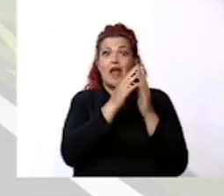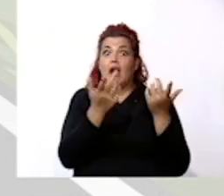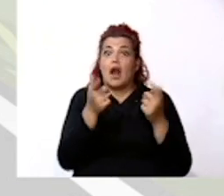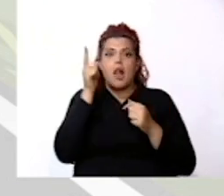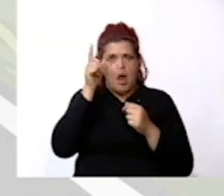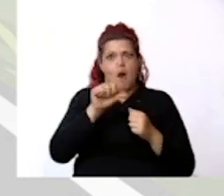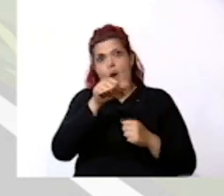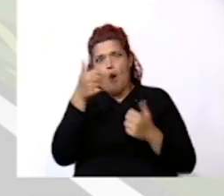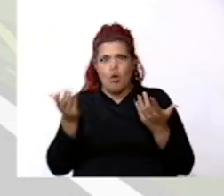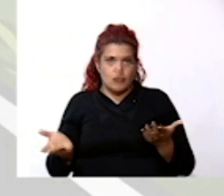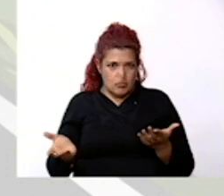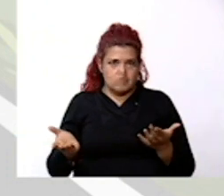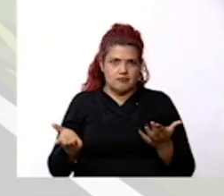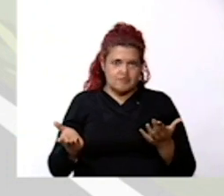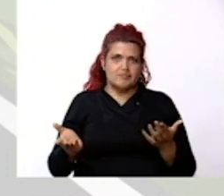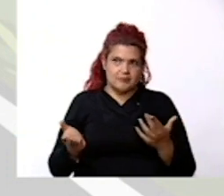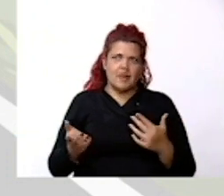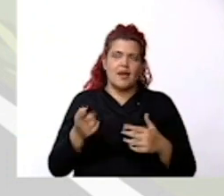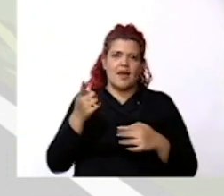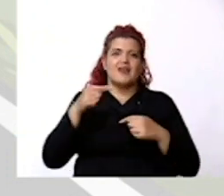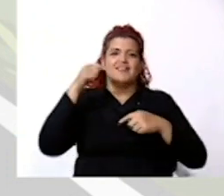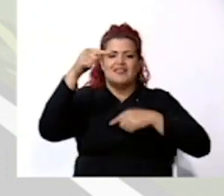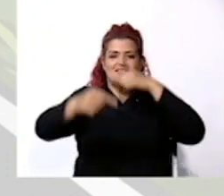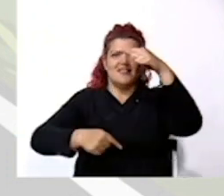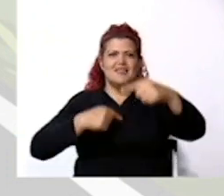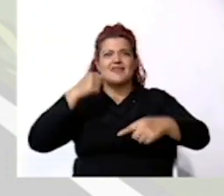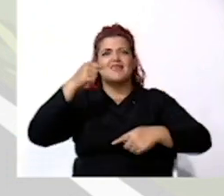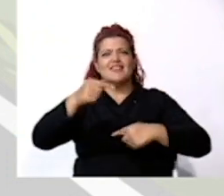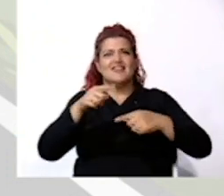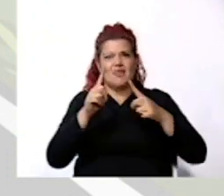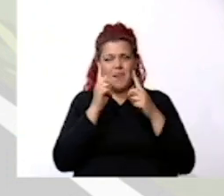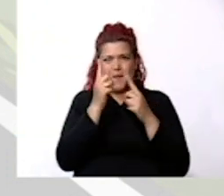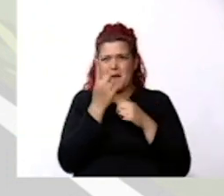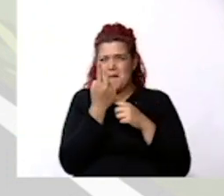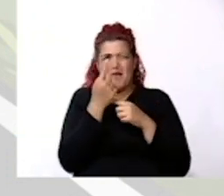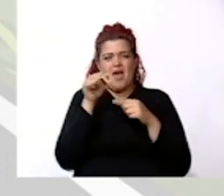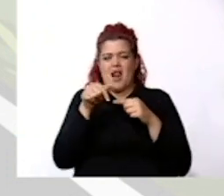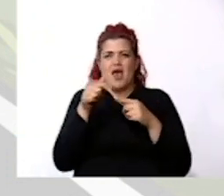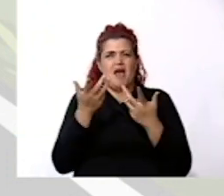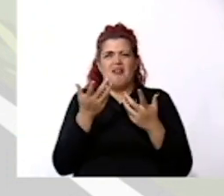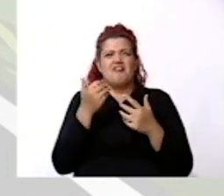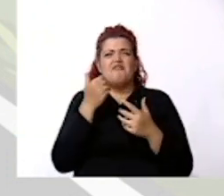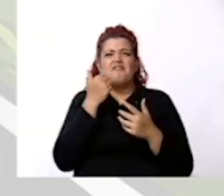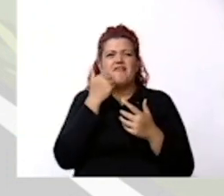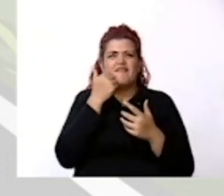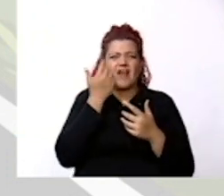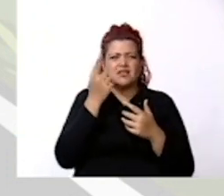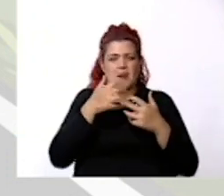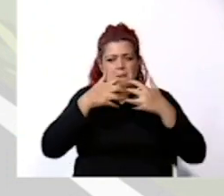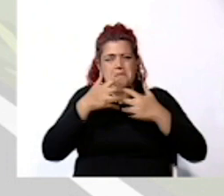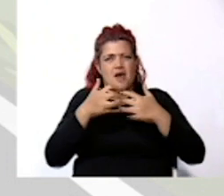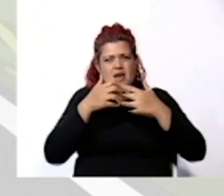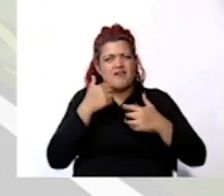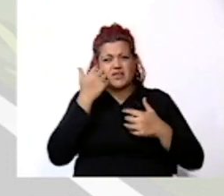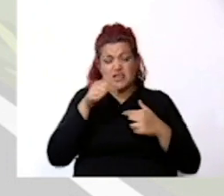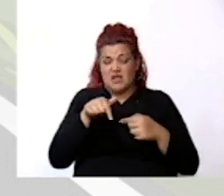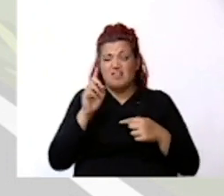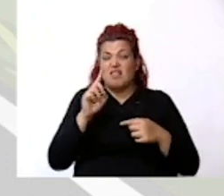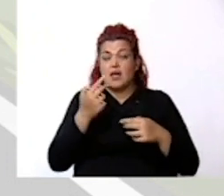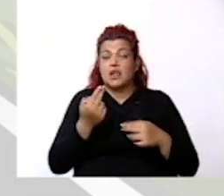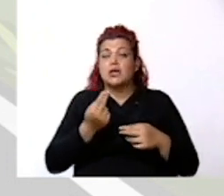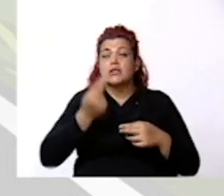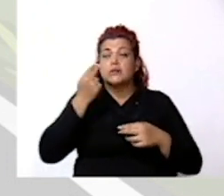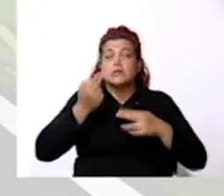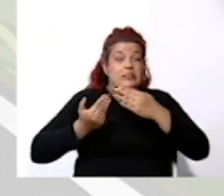rueda. La historia cuenta que es la primer máquina simple que data desde la